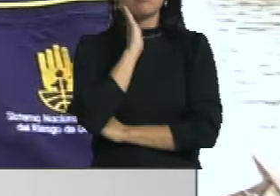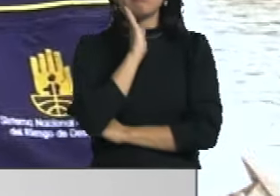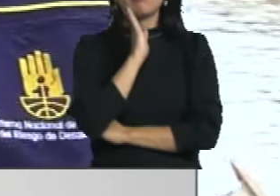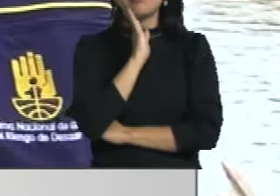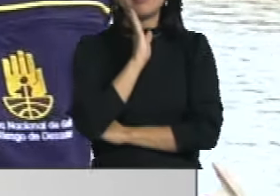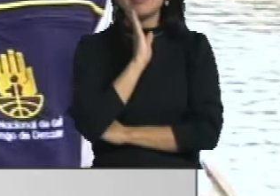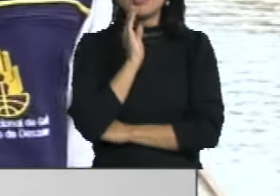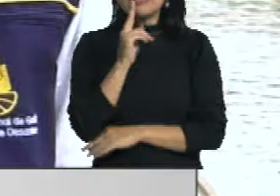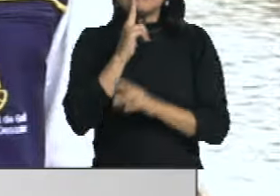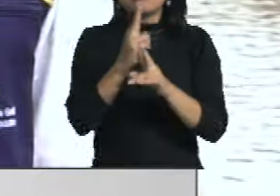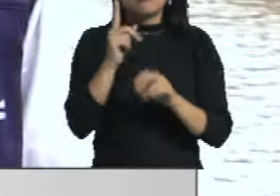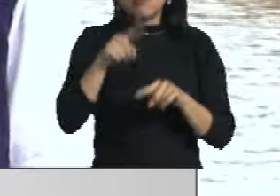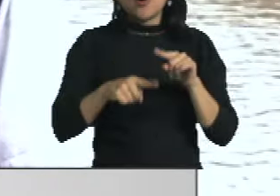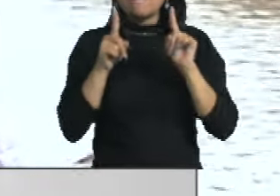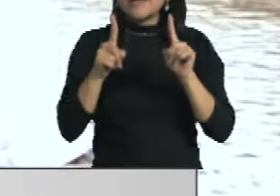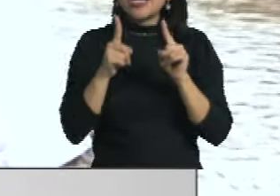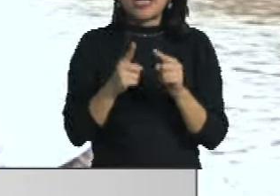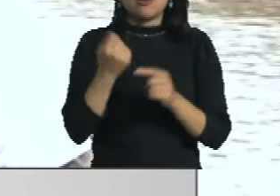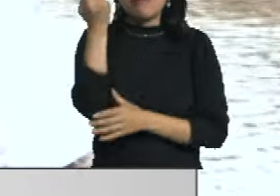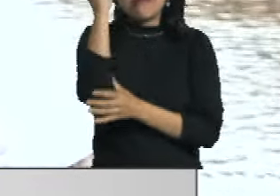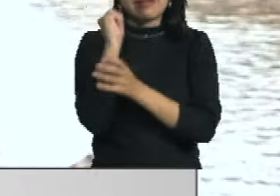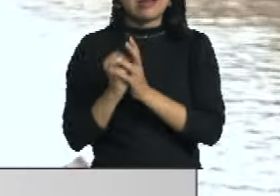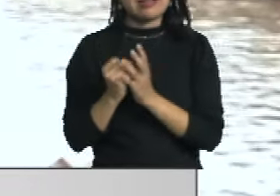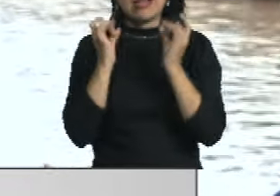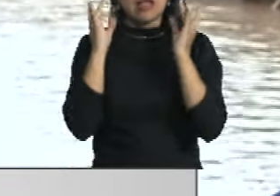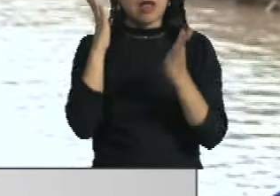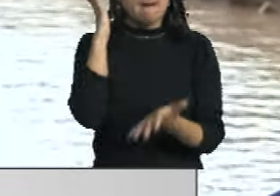afectaciones grandísimas, el comercio está muy afectado,